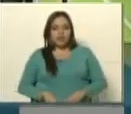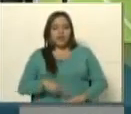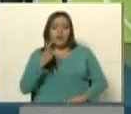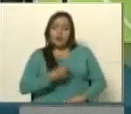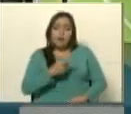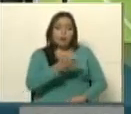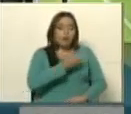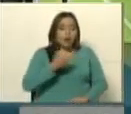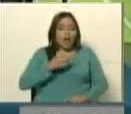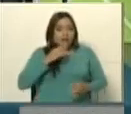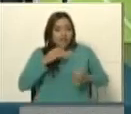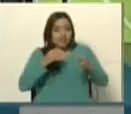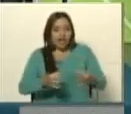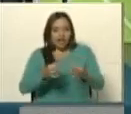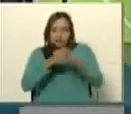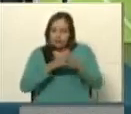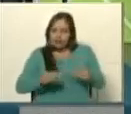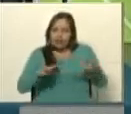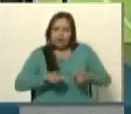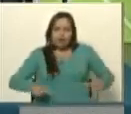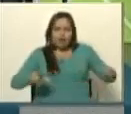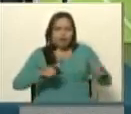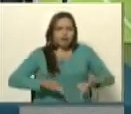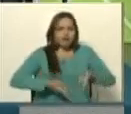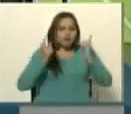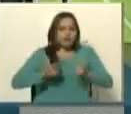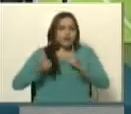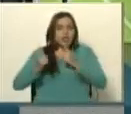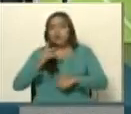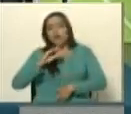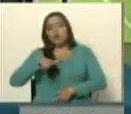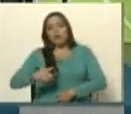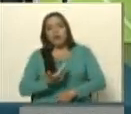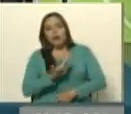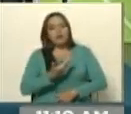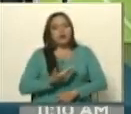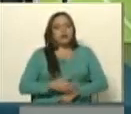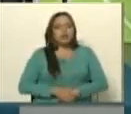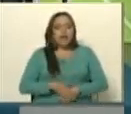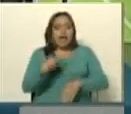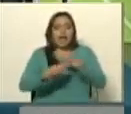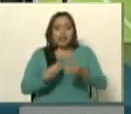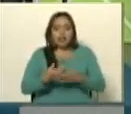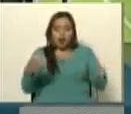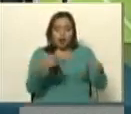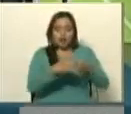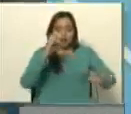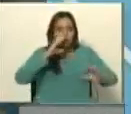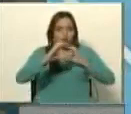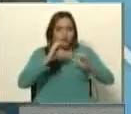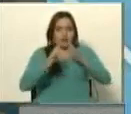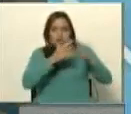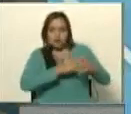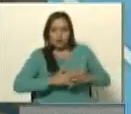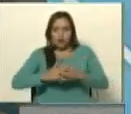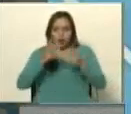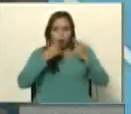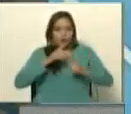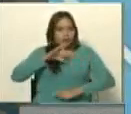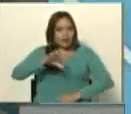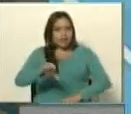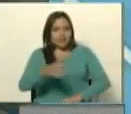que luchar por la verdad en todos los espacios posibles. No podemos dejar que los medios corporativos norteamericanos, occidentales, sigan